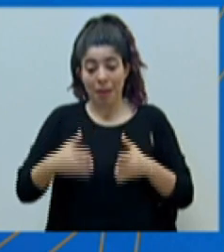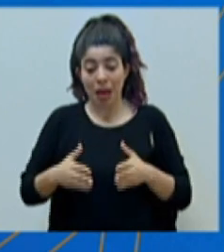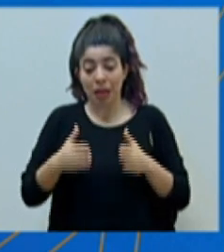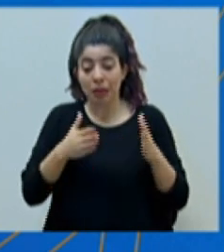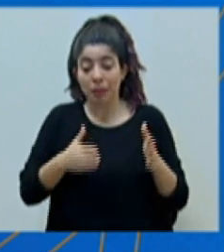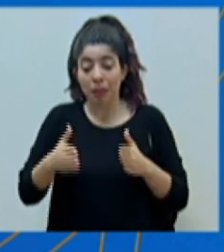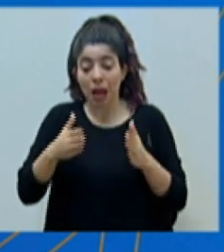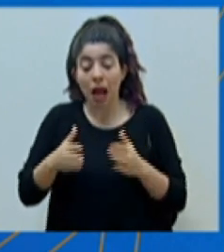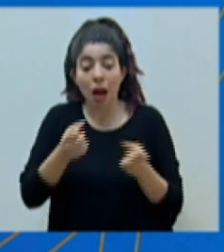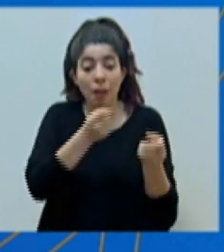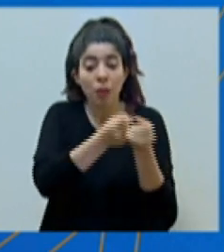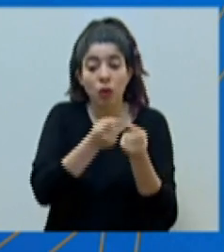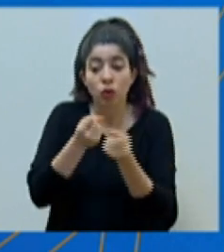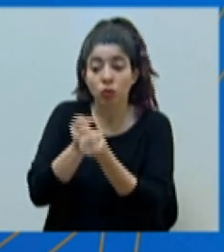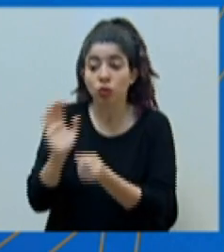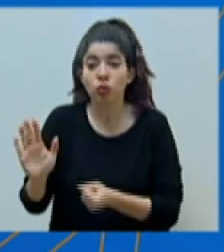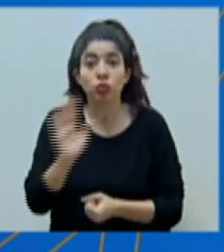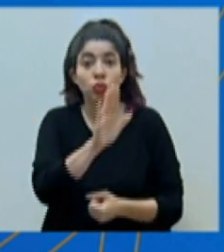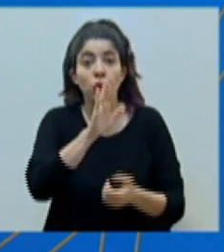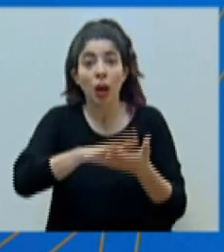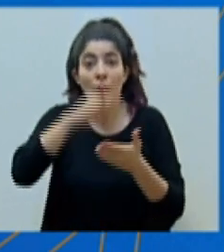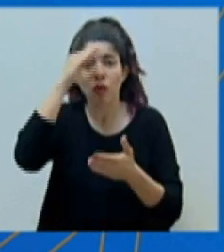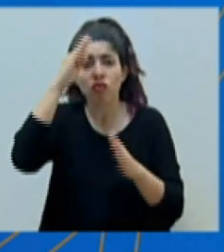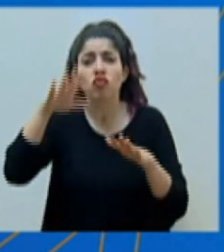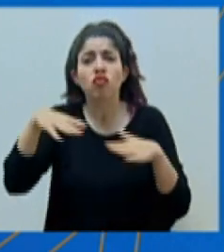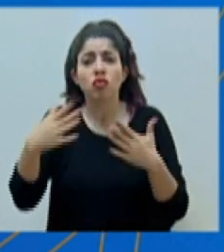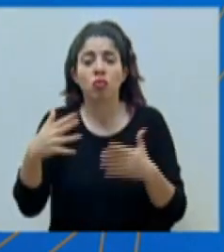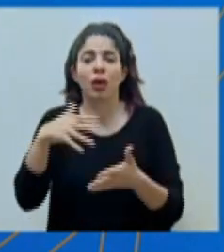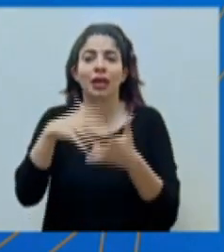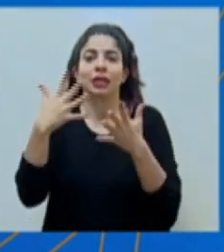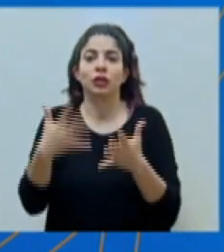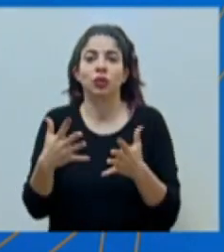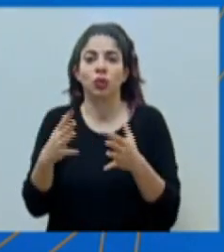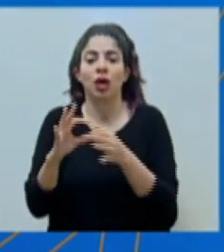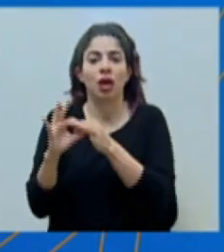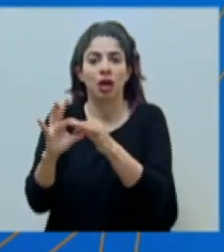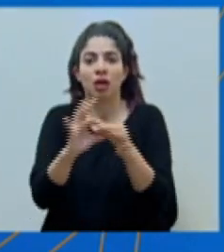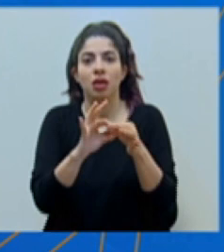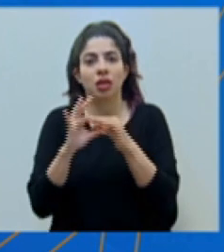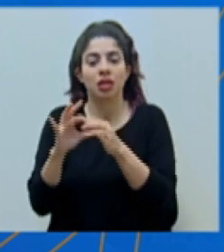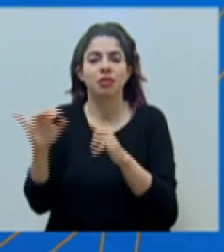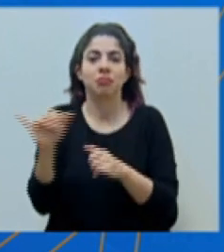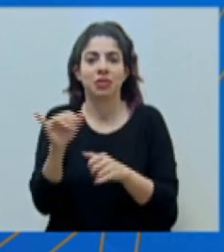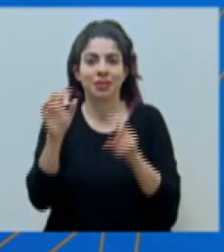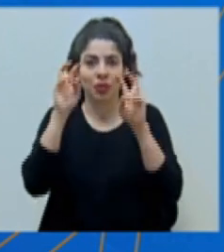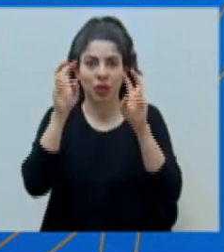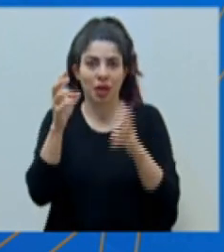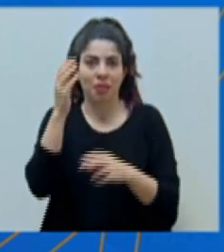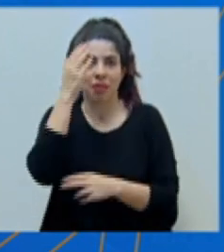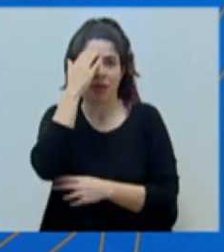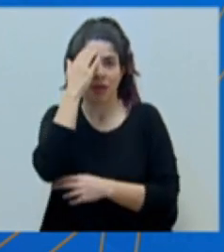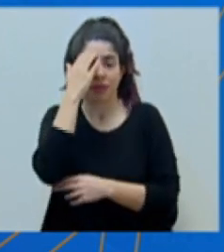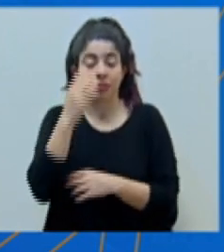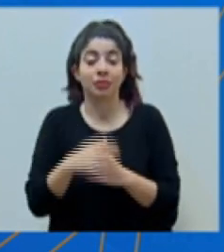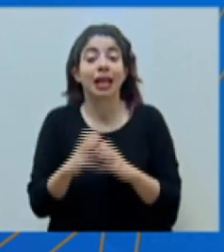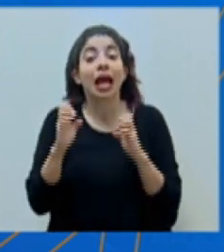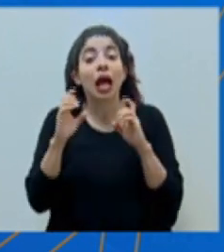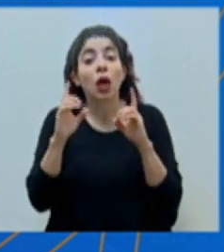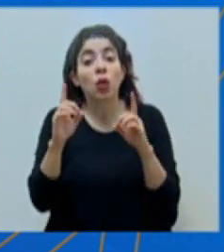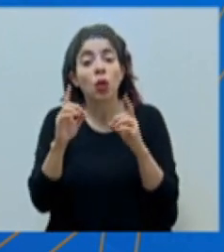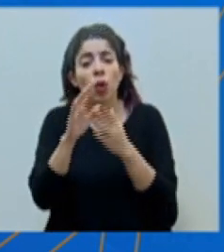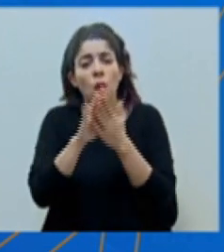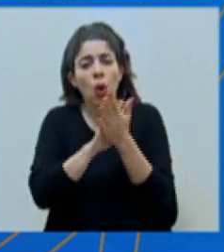proceso de aprendizaje, van a estar todos los estudiantes vinculados al mismo contenido. La educación combinada